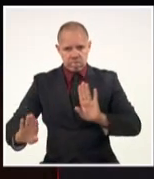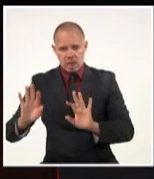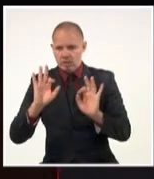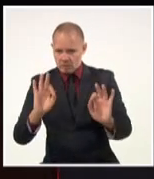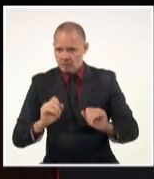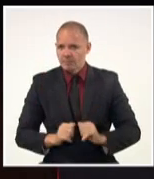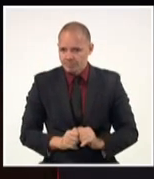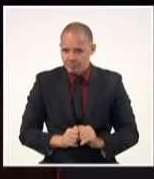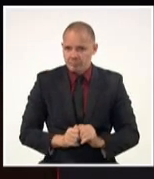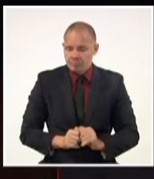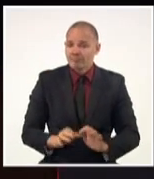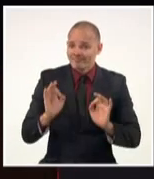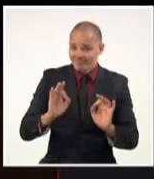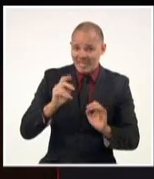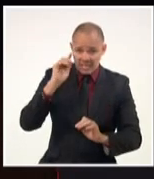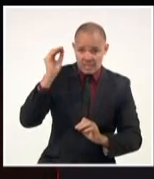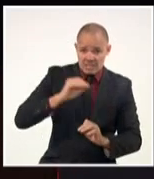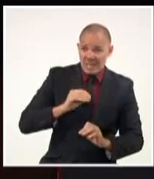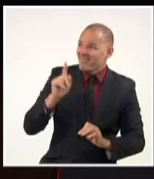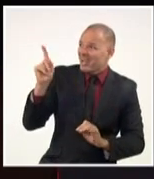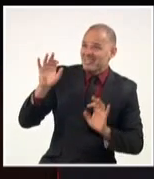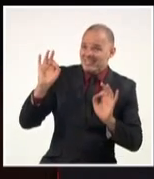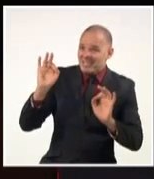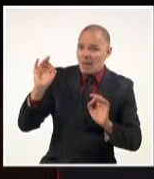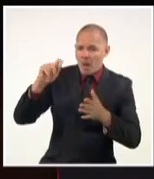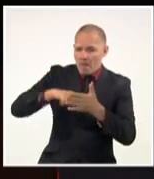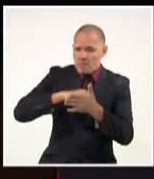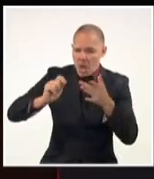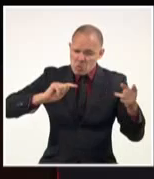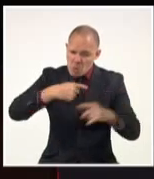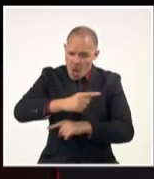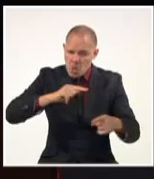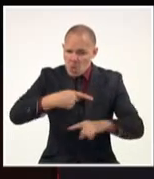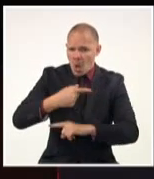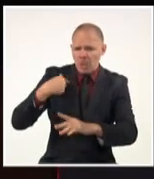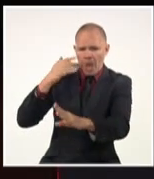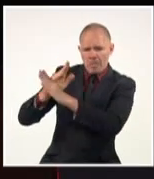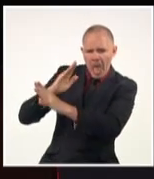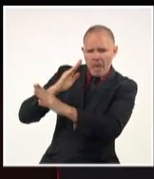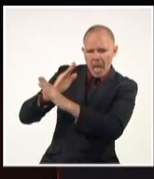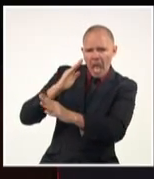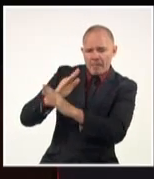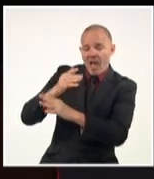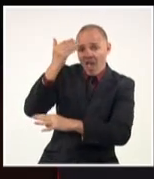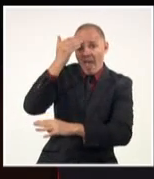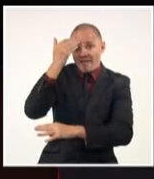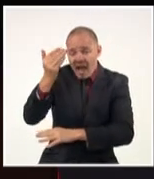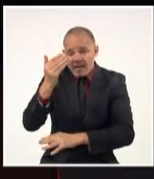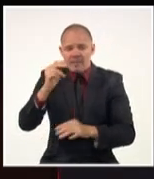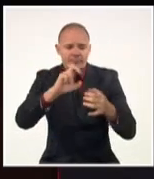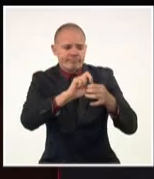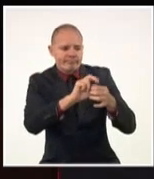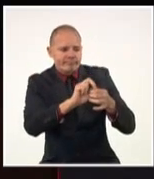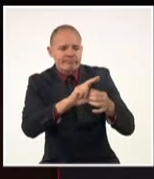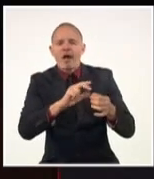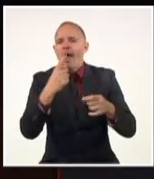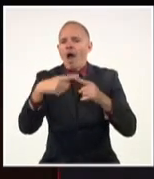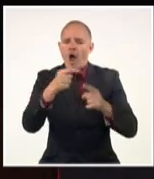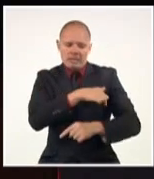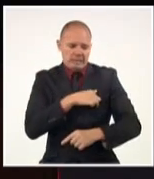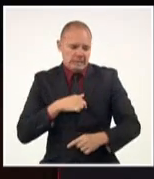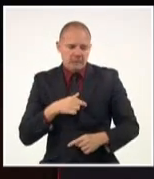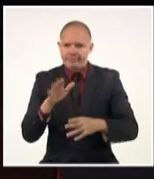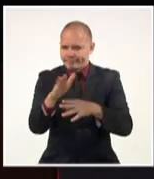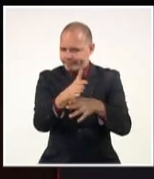hemos derrotado tantas veces al poderoso enemigo de la pequeña Cuba en lo político, lo económico, lo ideológico